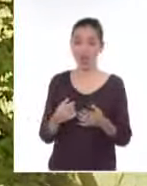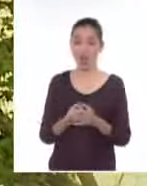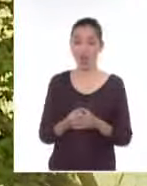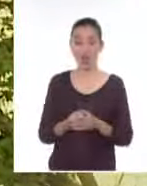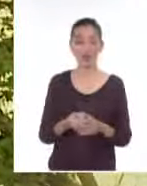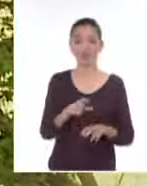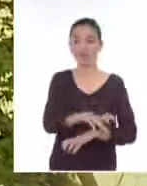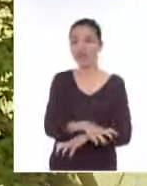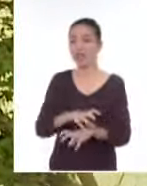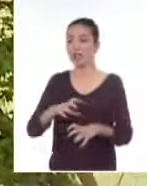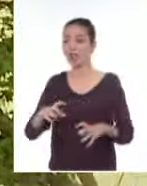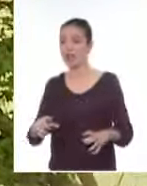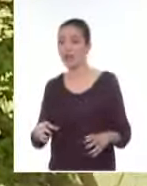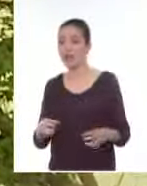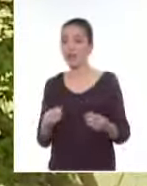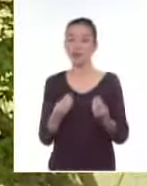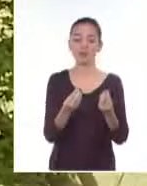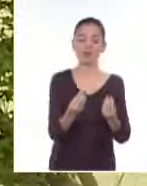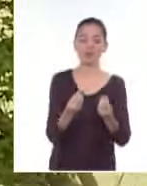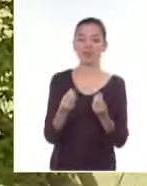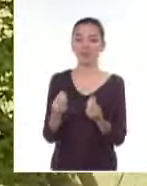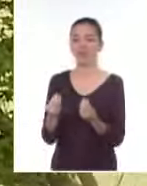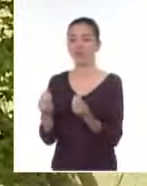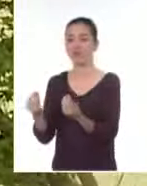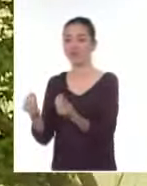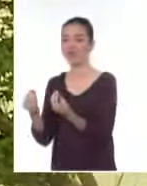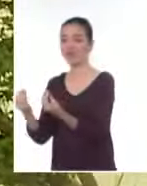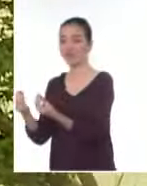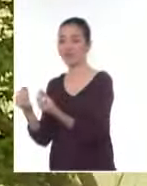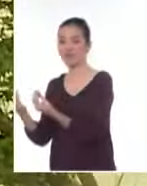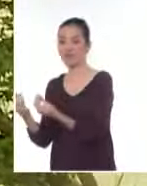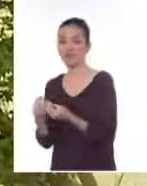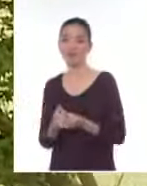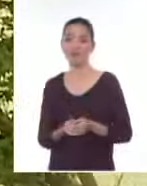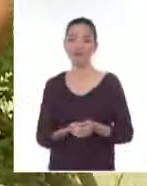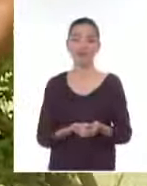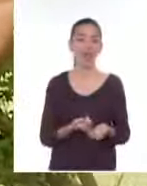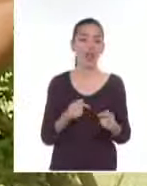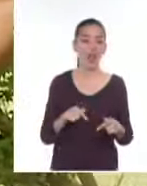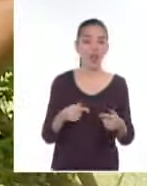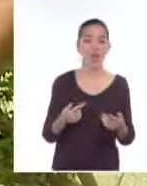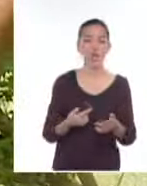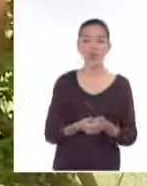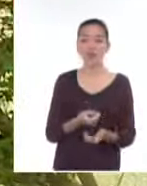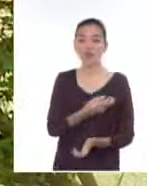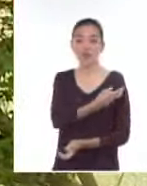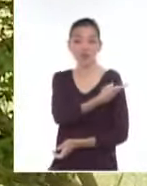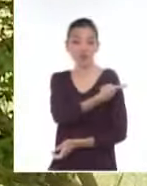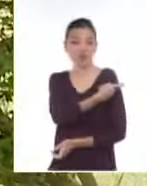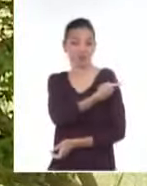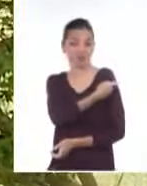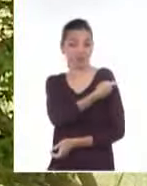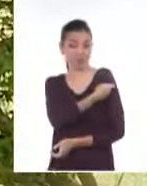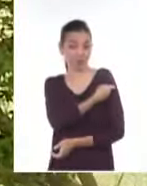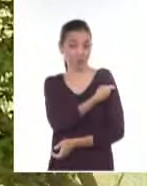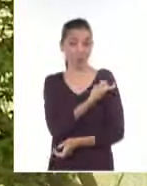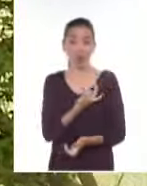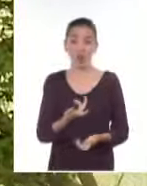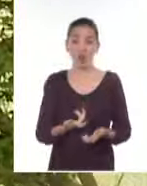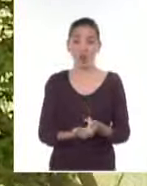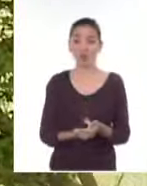todos los sábados ferias de vacunación antirrábica, adoptamos, damos animalitos en